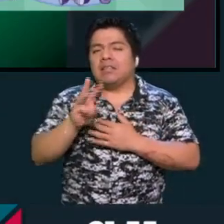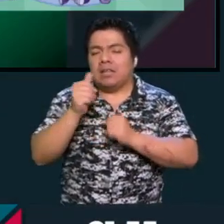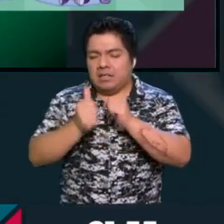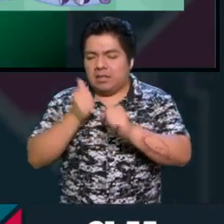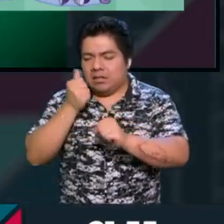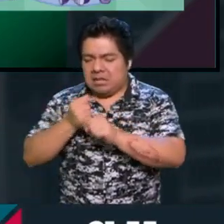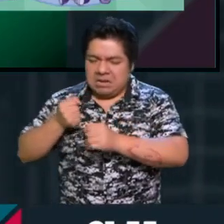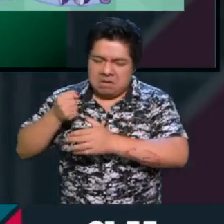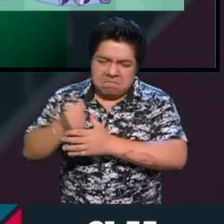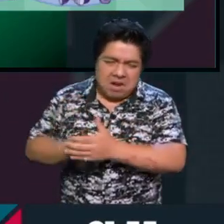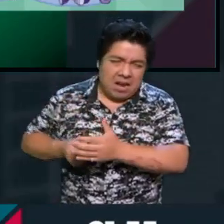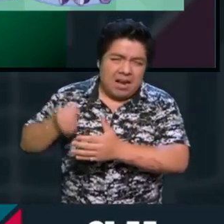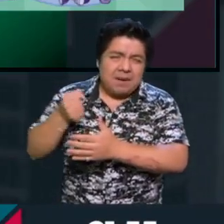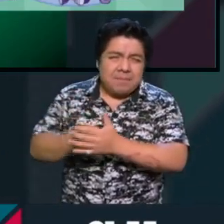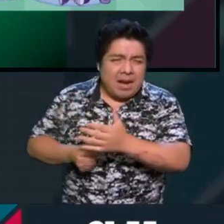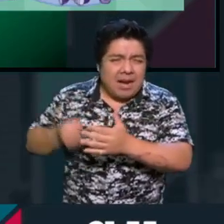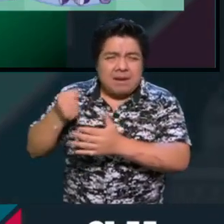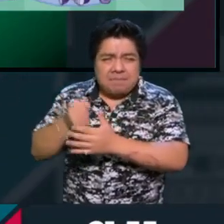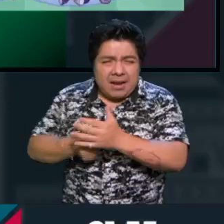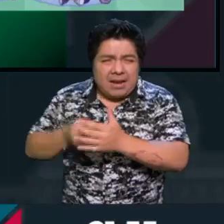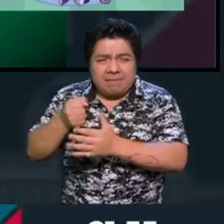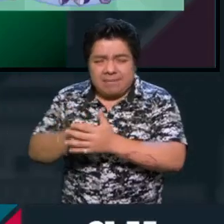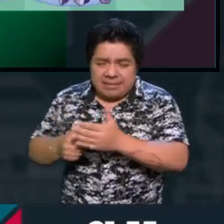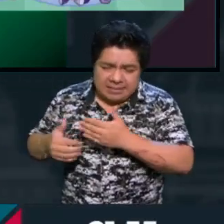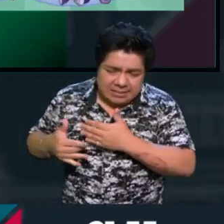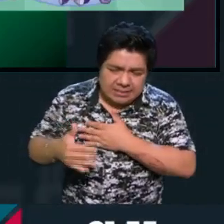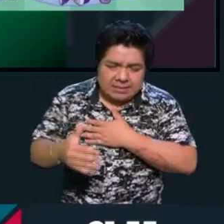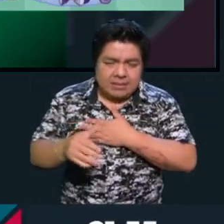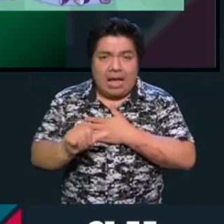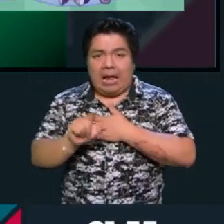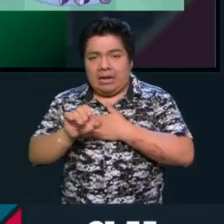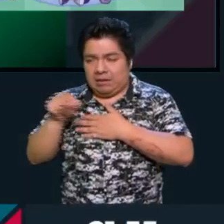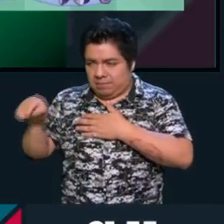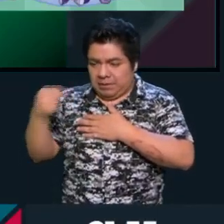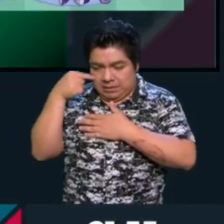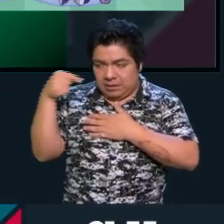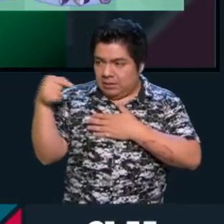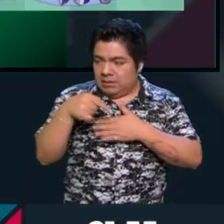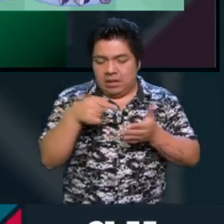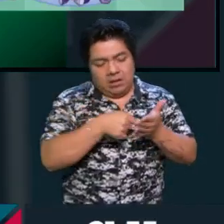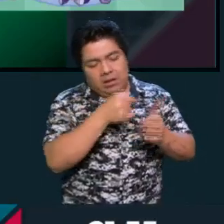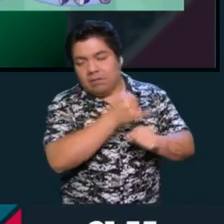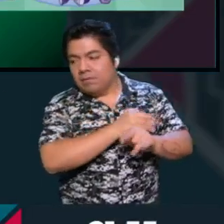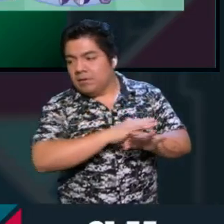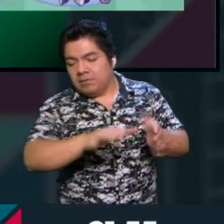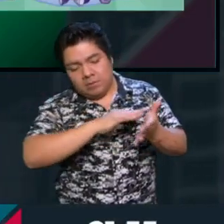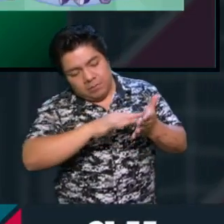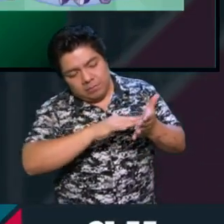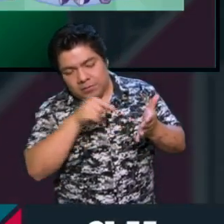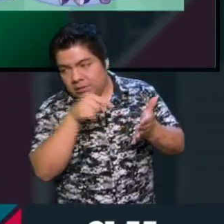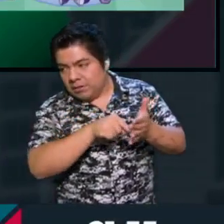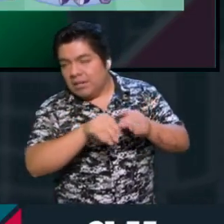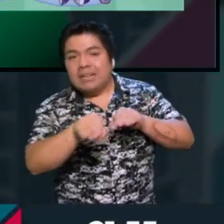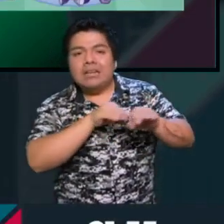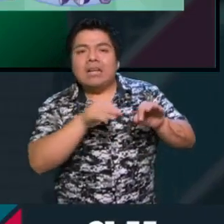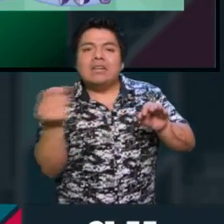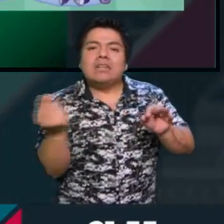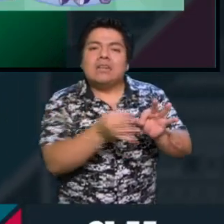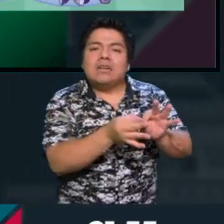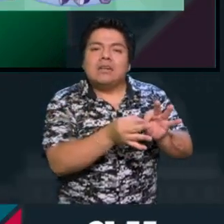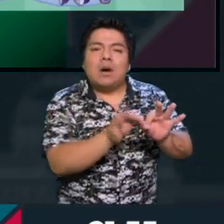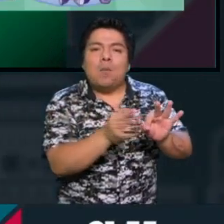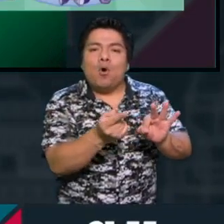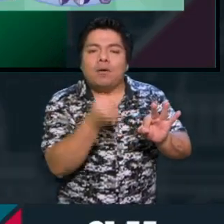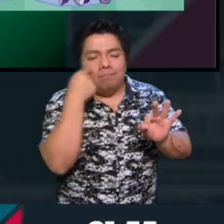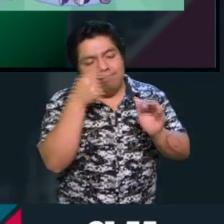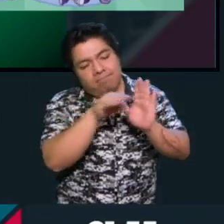de lucha constante. Este informe, mi querido Ale, es además un instrumento de trabajo, porque nos da una